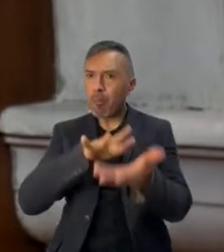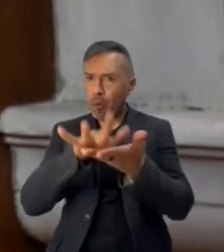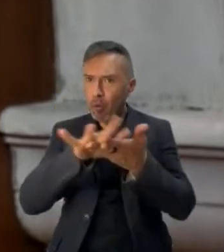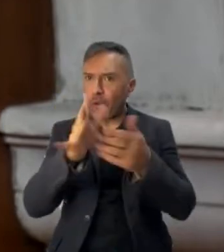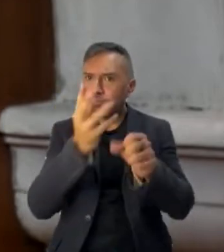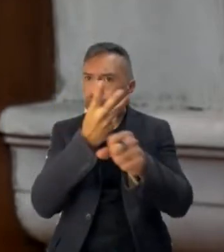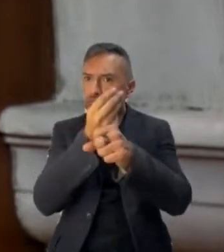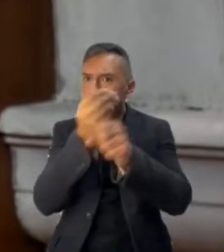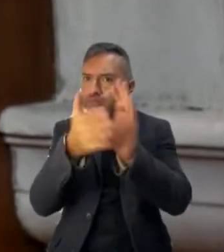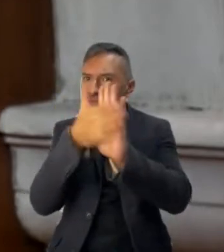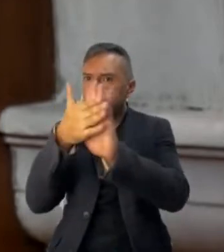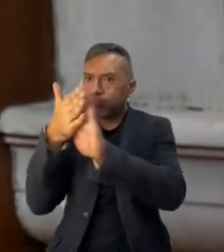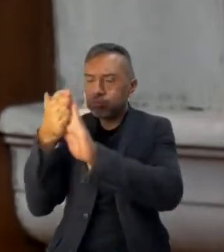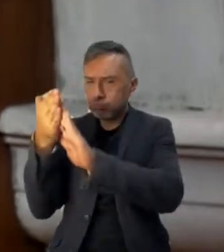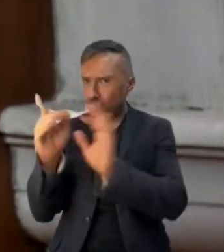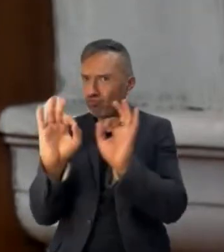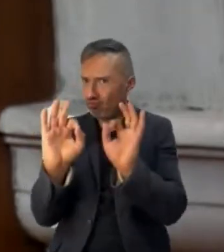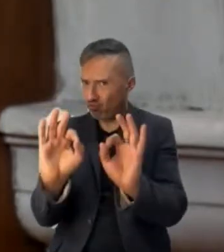completamente insuficiente,